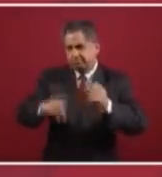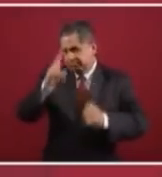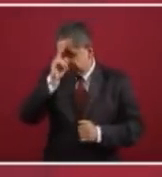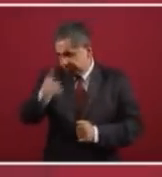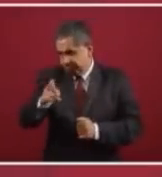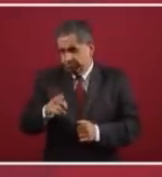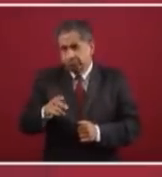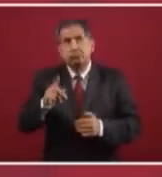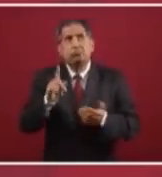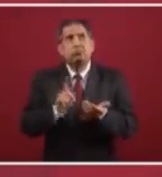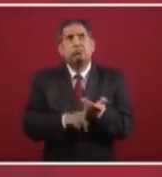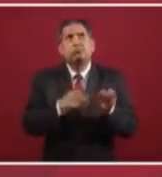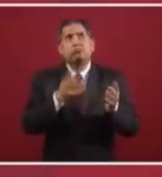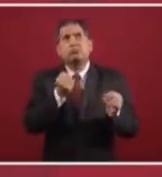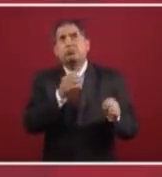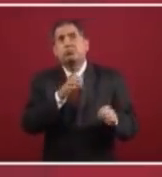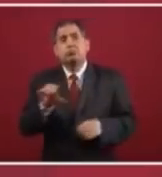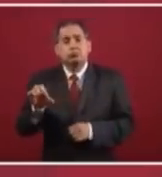en